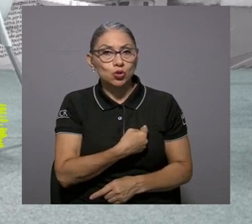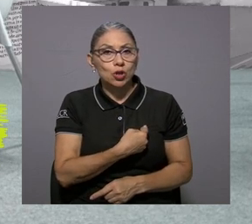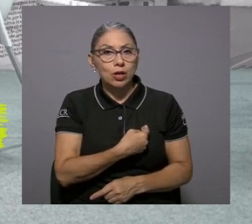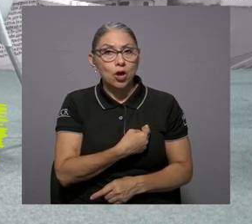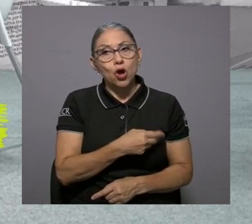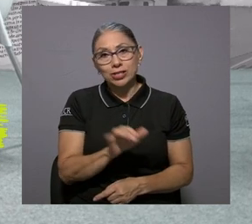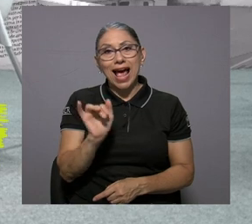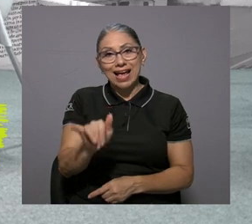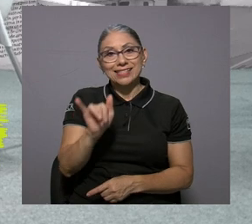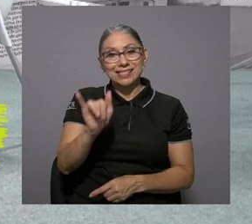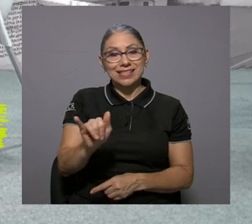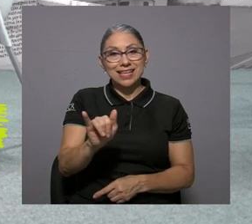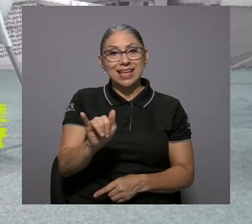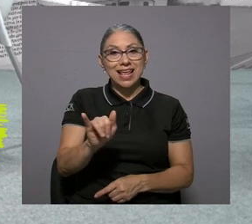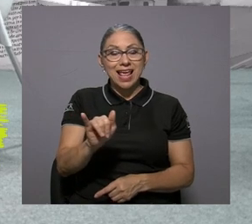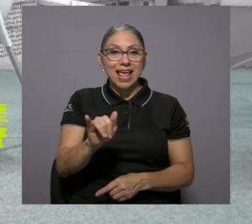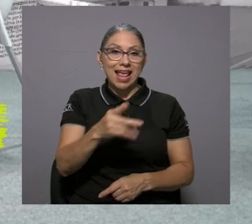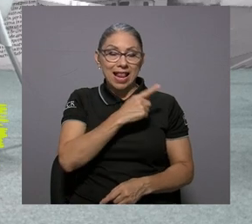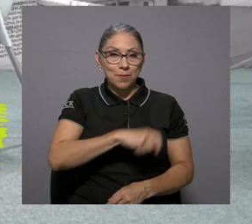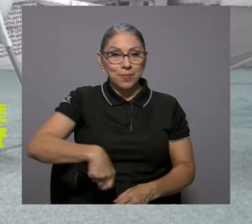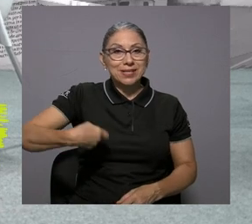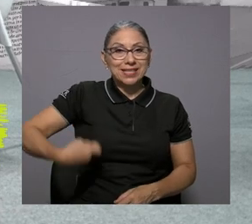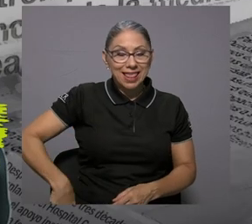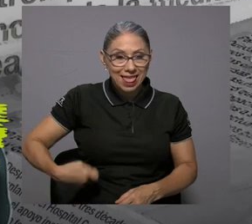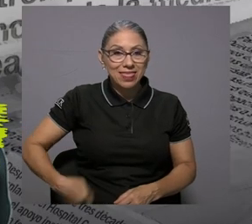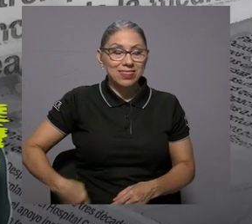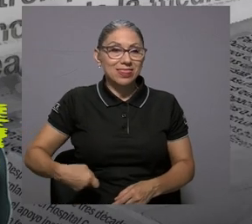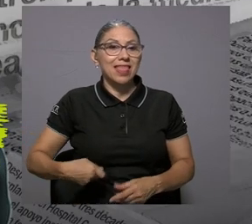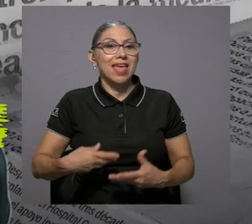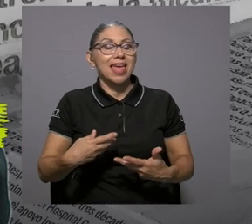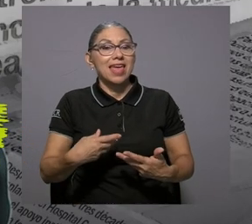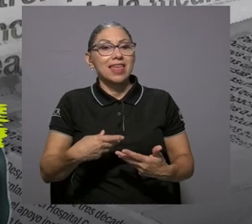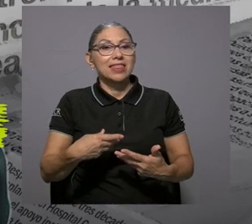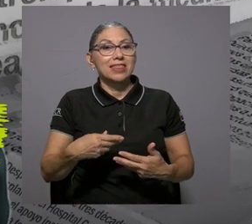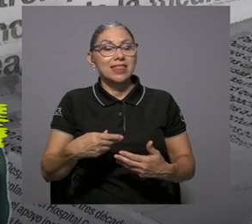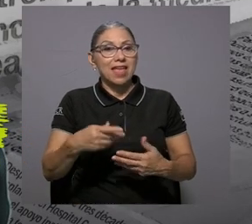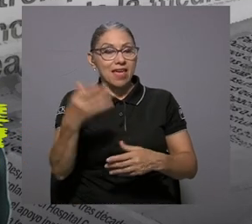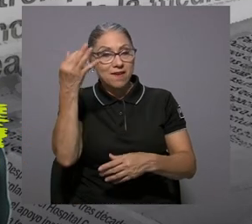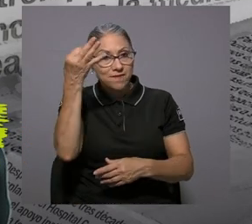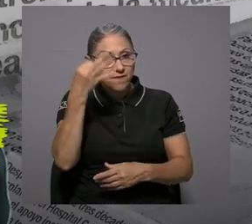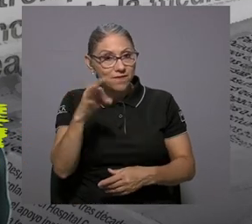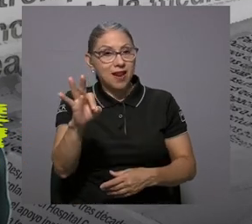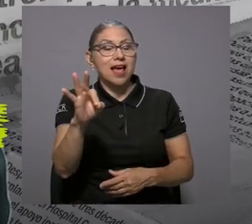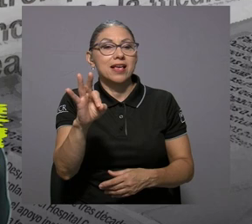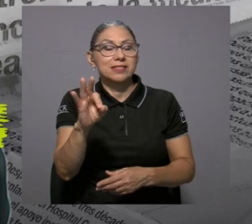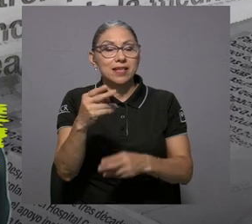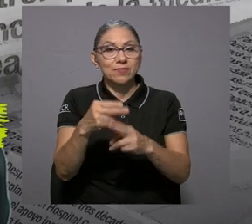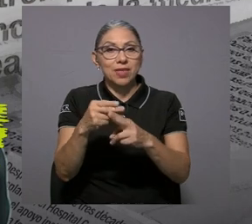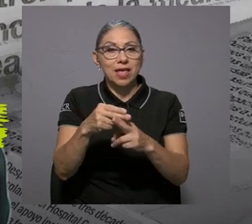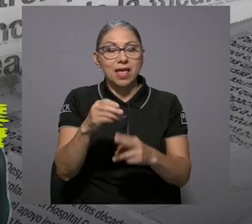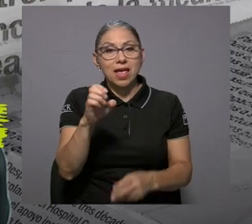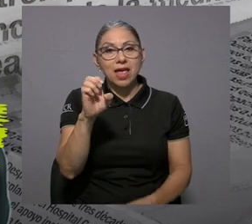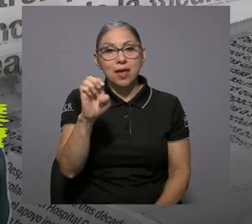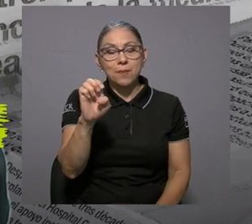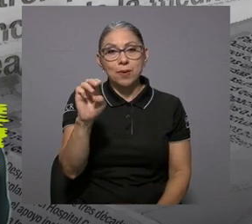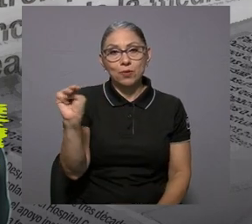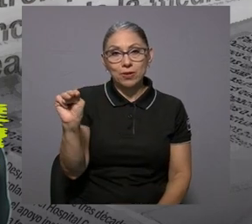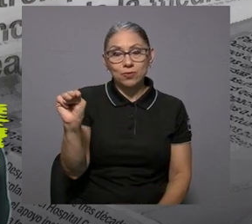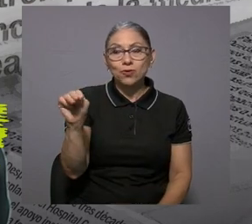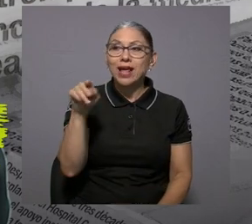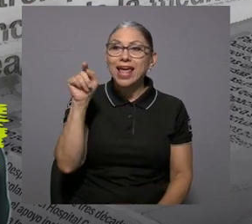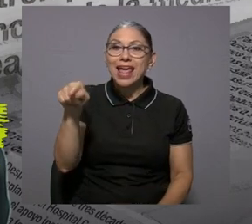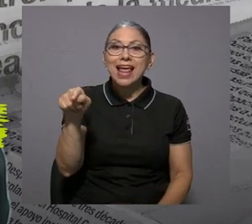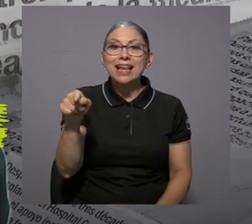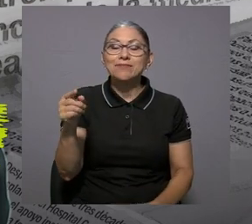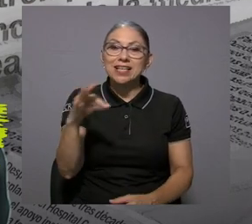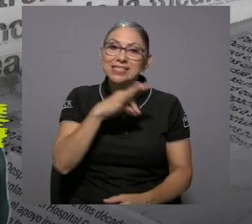el presidente de la República Francesa, Emmanuel Macron, está a favor de más que una pausa,